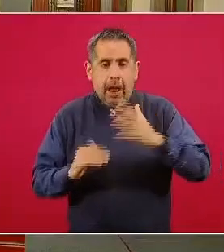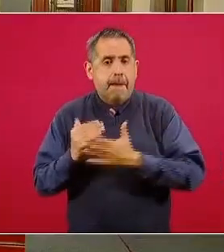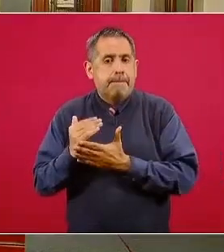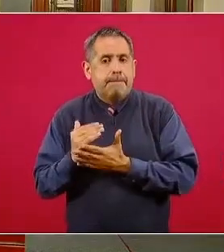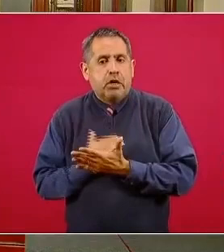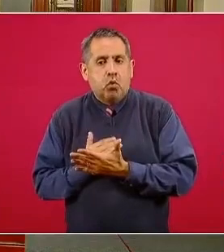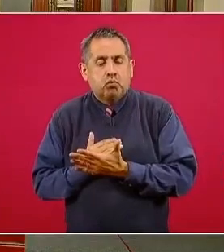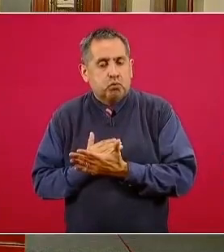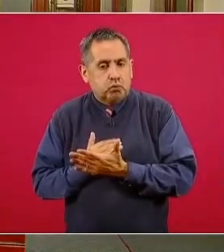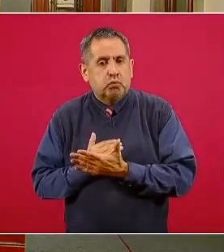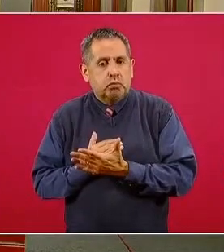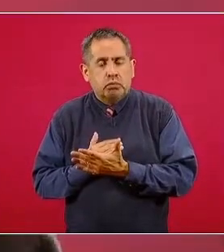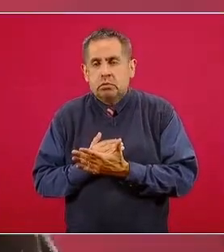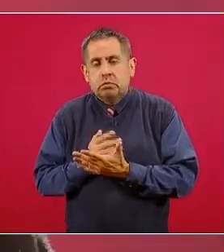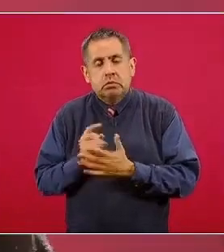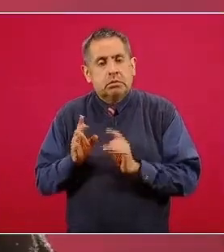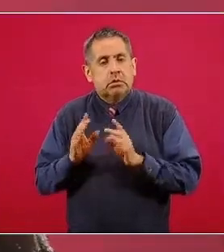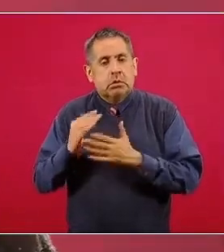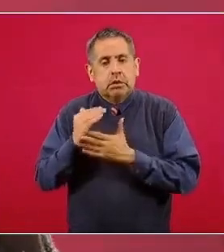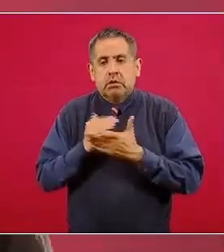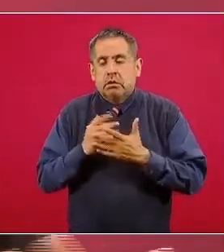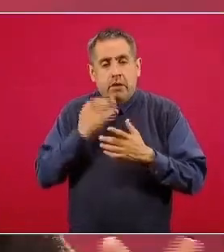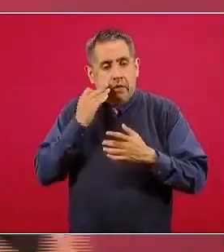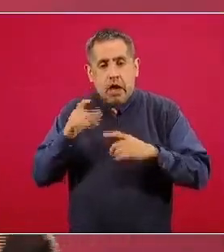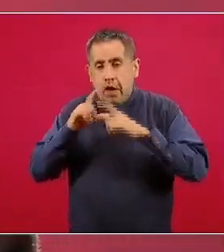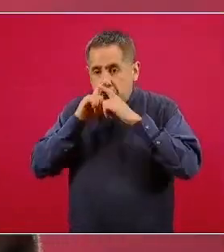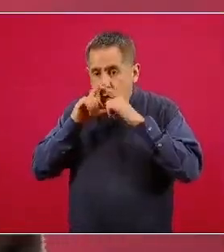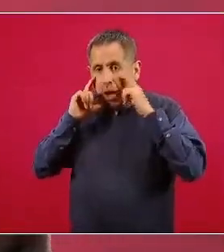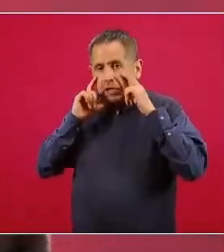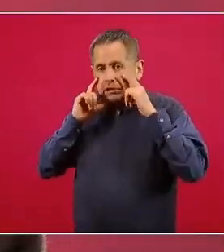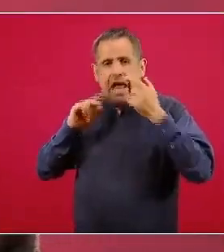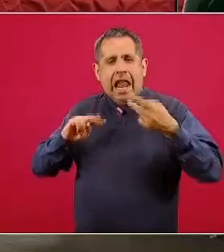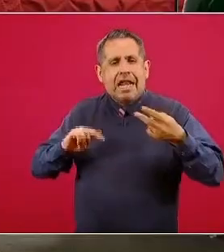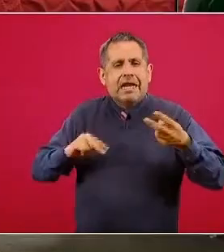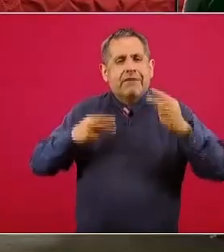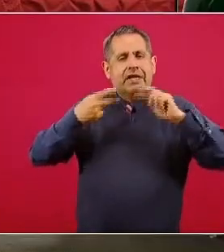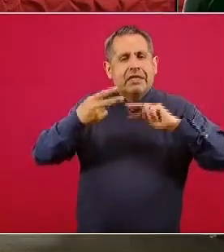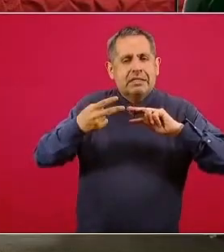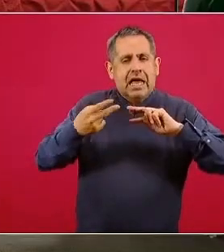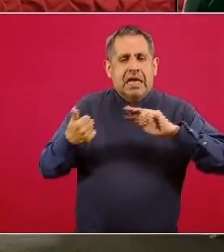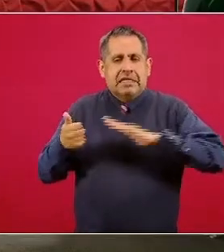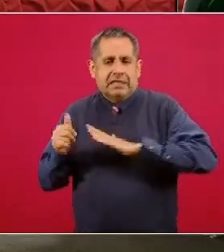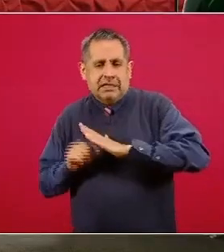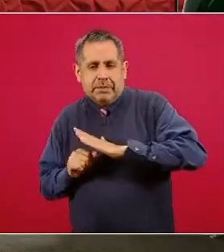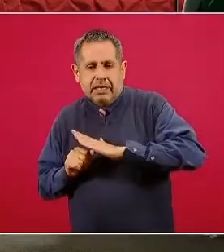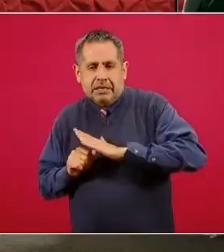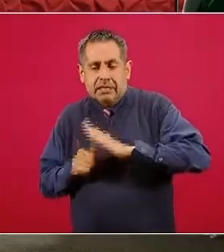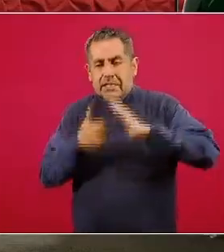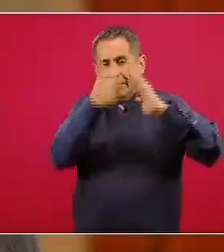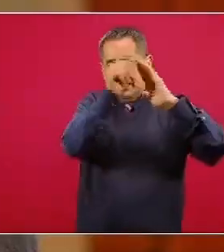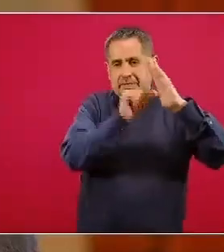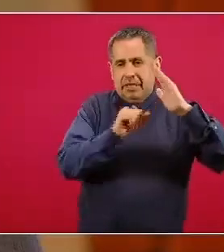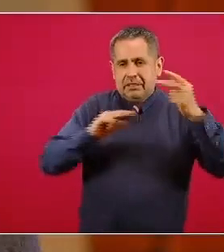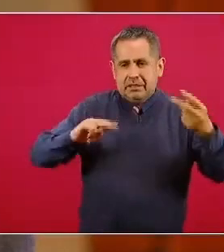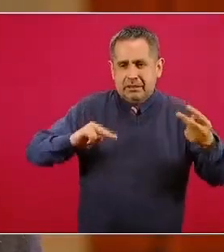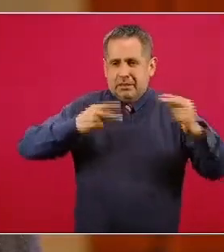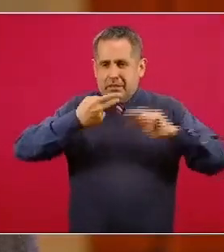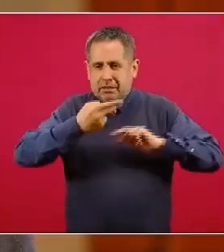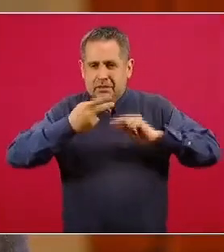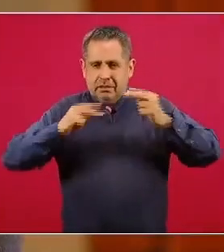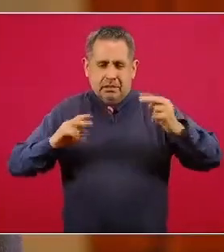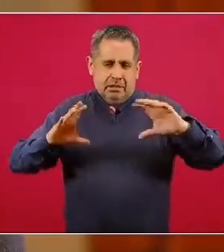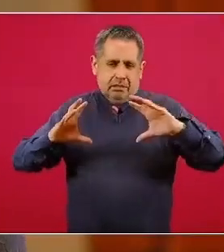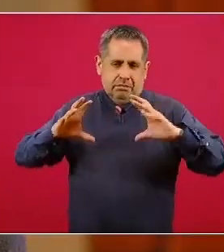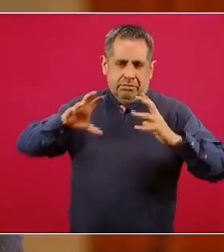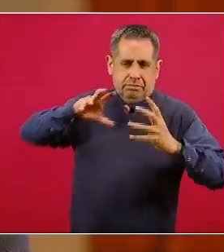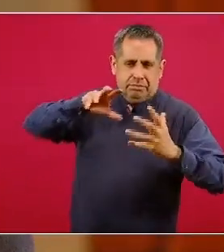de influenza. En el hemisferio sur ocurre la temporada de influenza contrapuesta, 6 meses con respecto a la del hemisferio norte. ¿Por qué razón? Porque